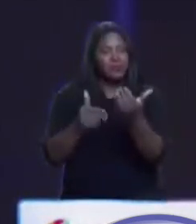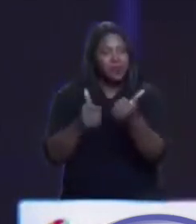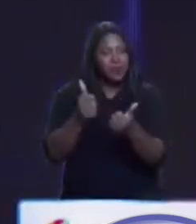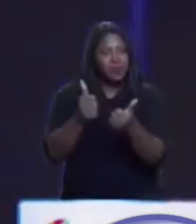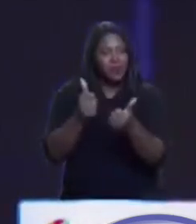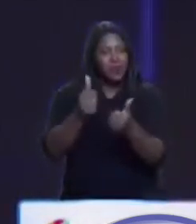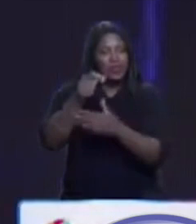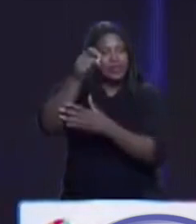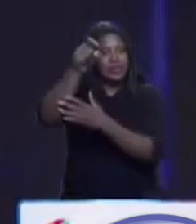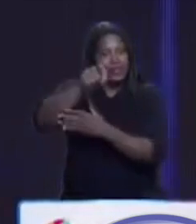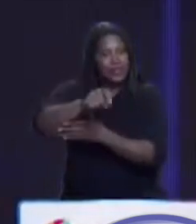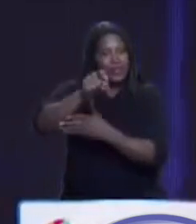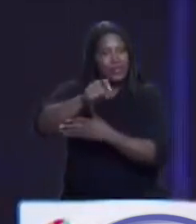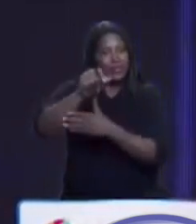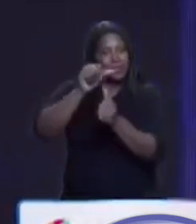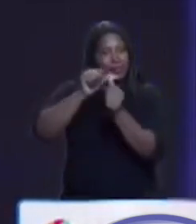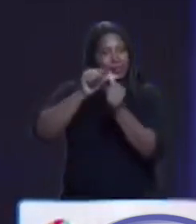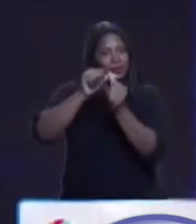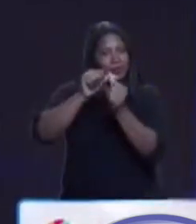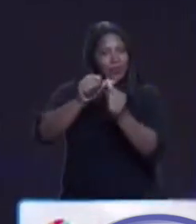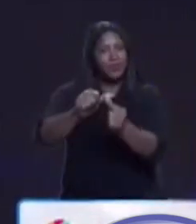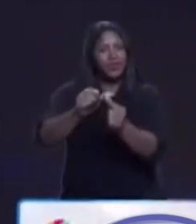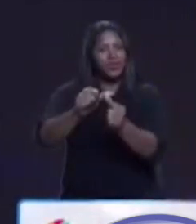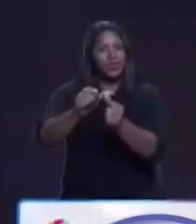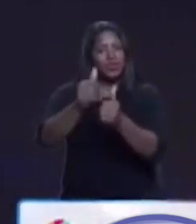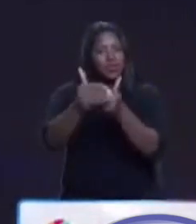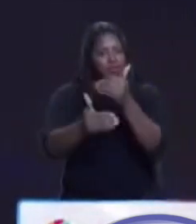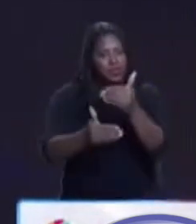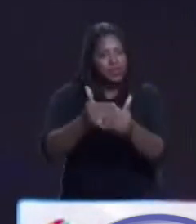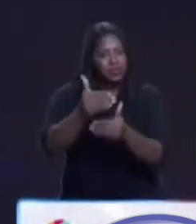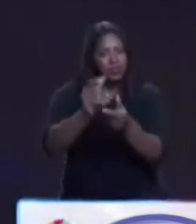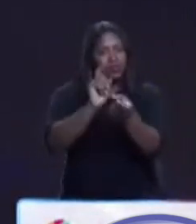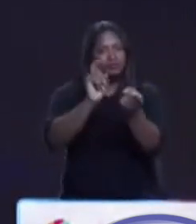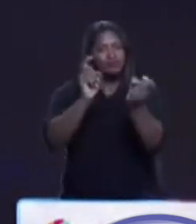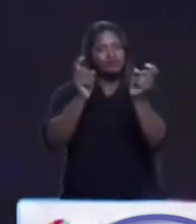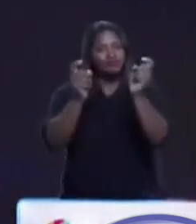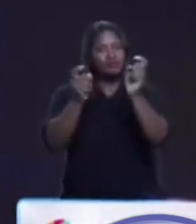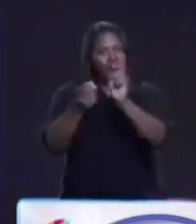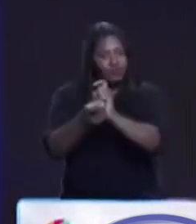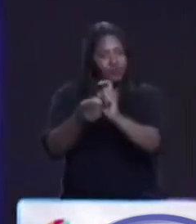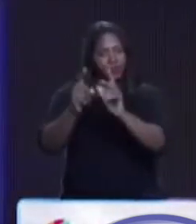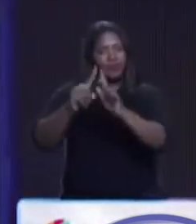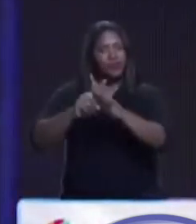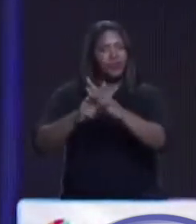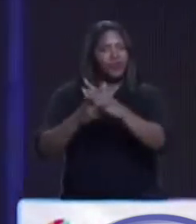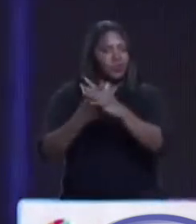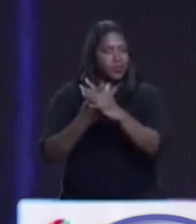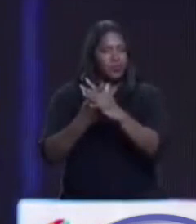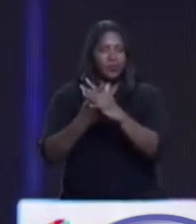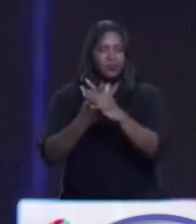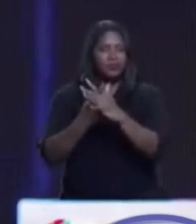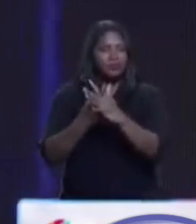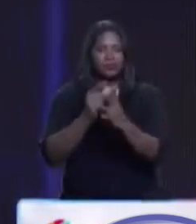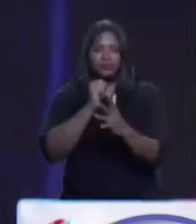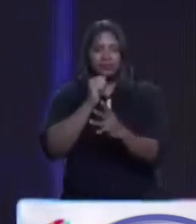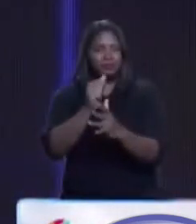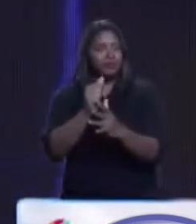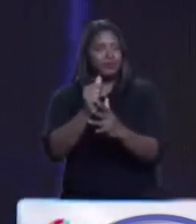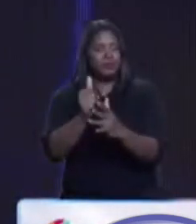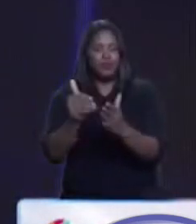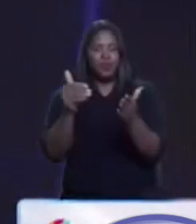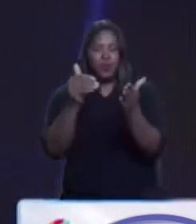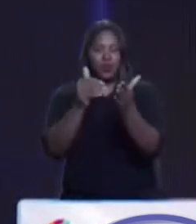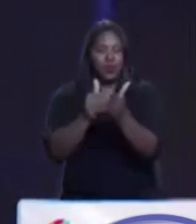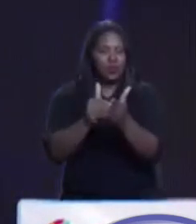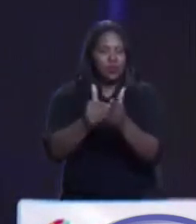es necesario continuar este proceso de cambio que se ha iniciado. No podemos volver